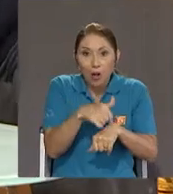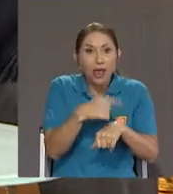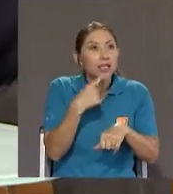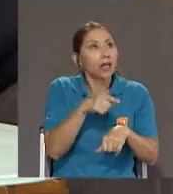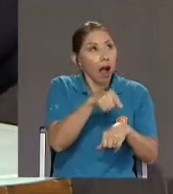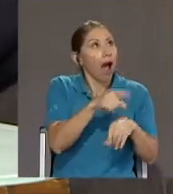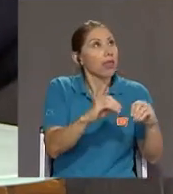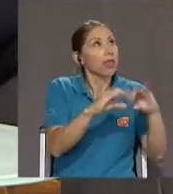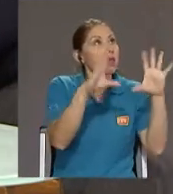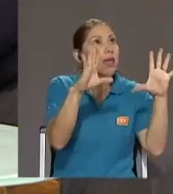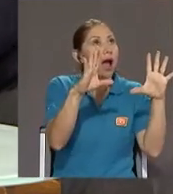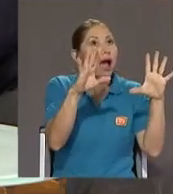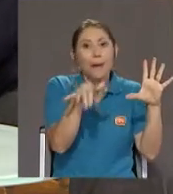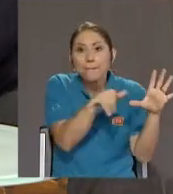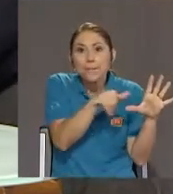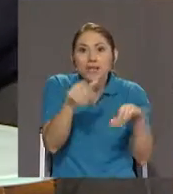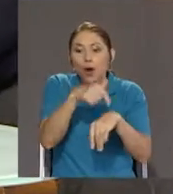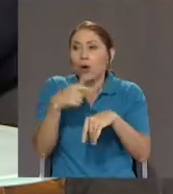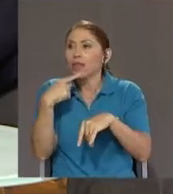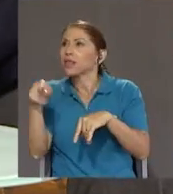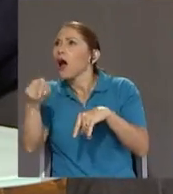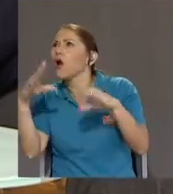complicado. Sí, es muy compleja.